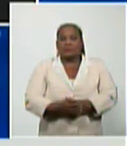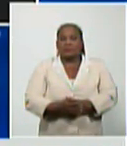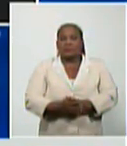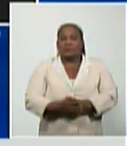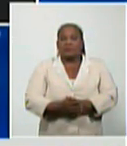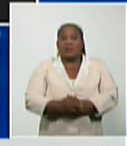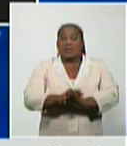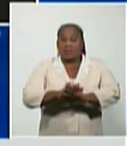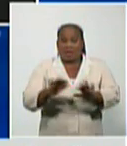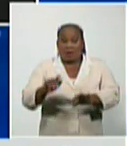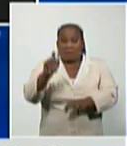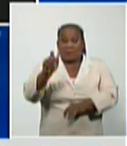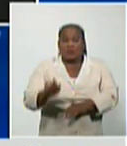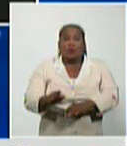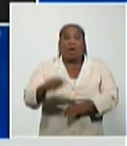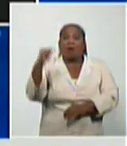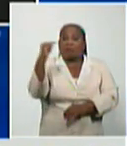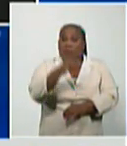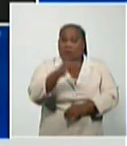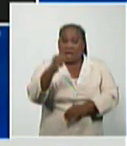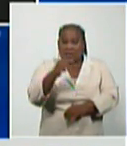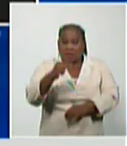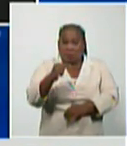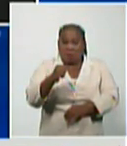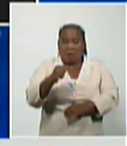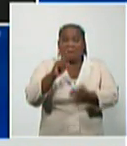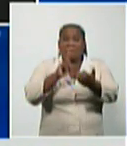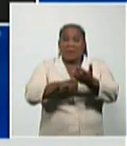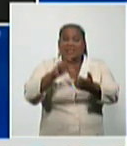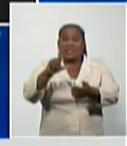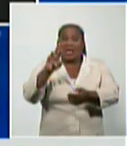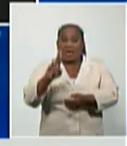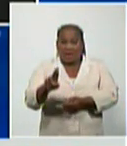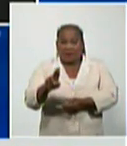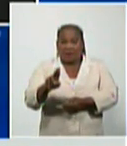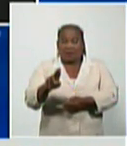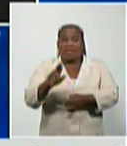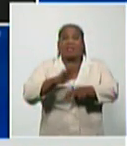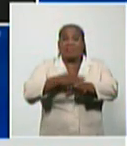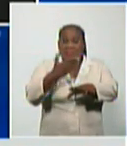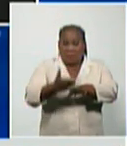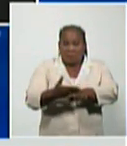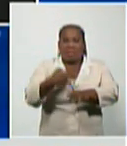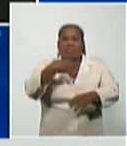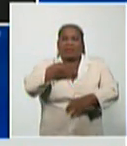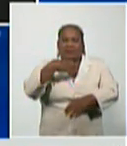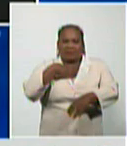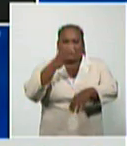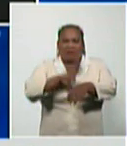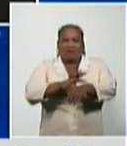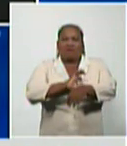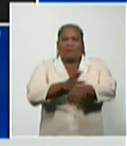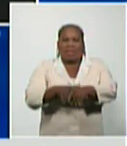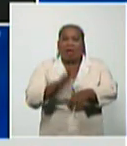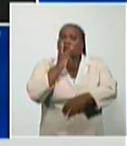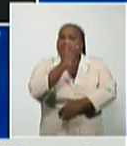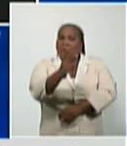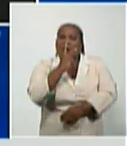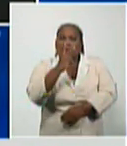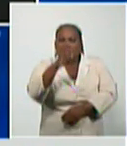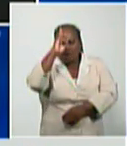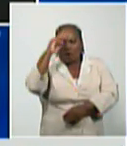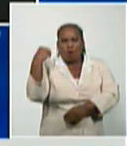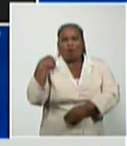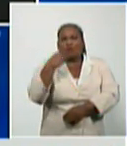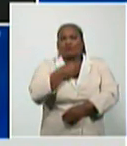incluso negativos a la COVID y pues tienen un seguimiento por consultas especializadas. En